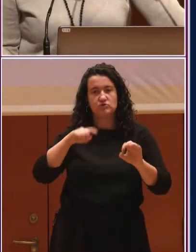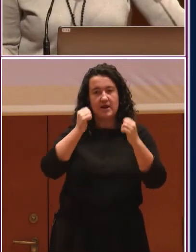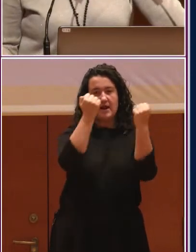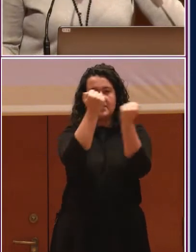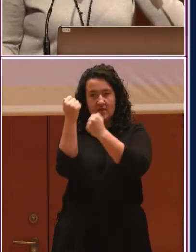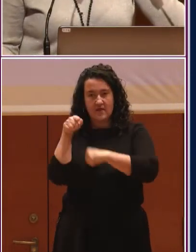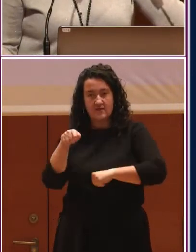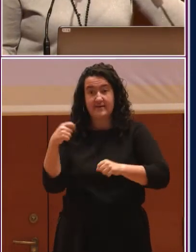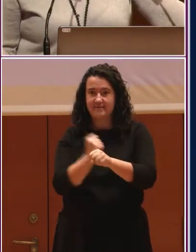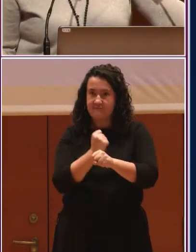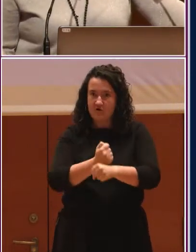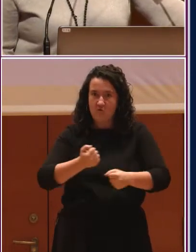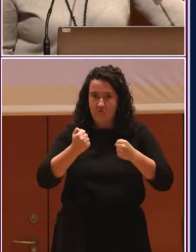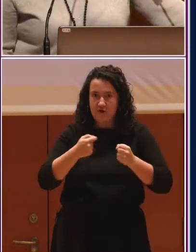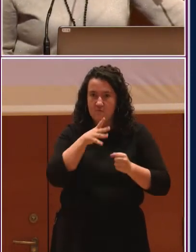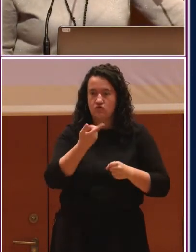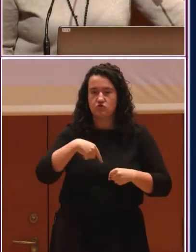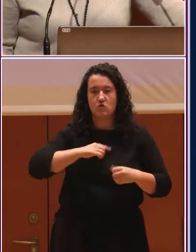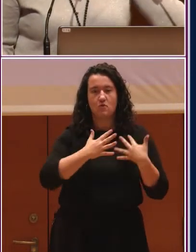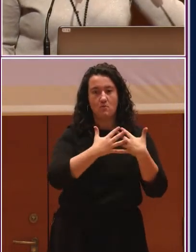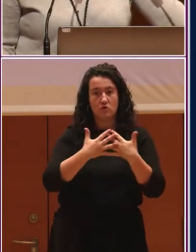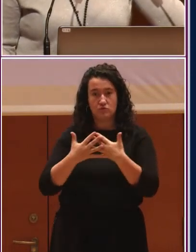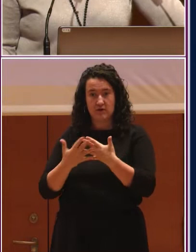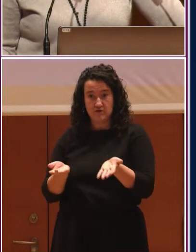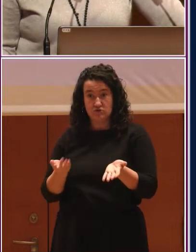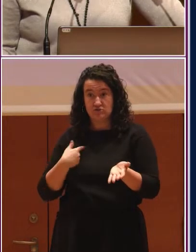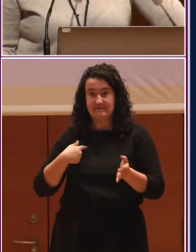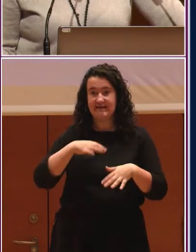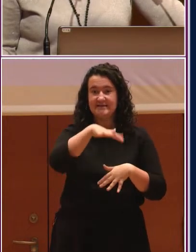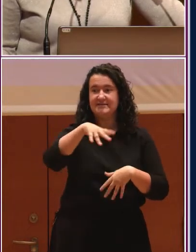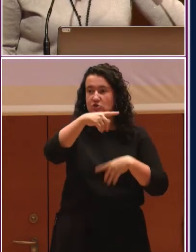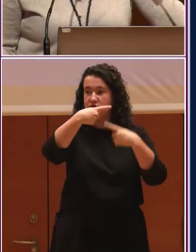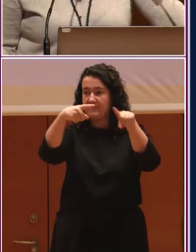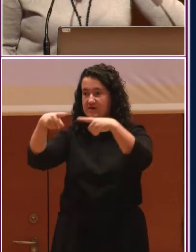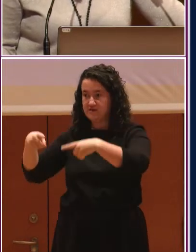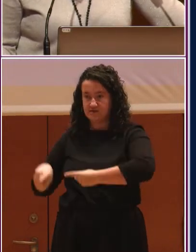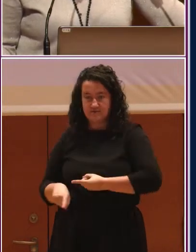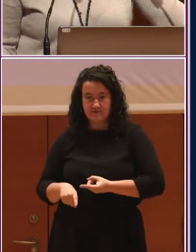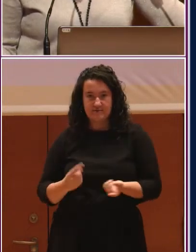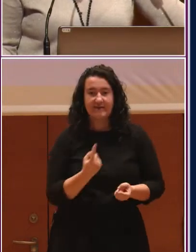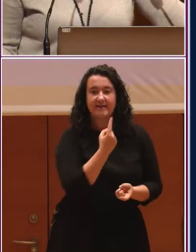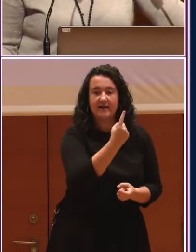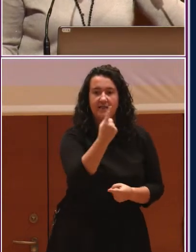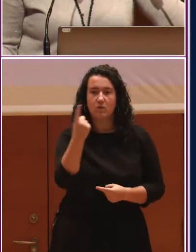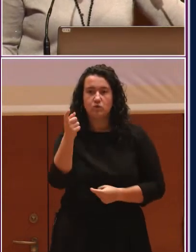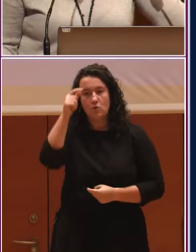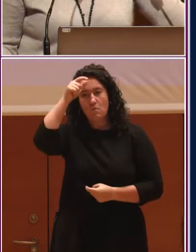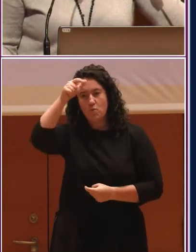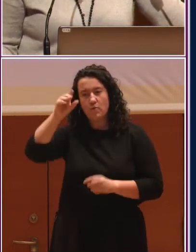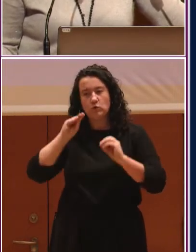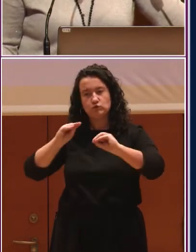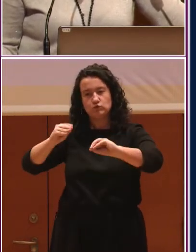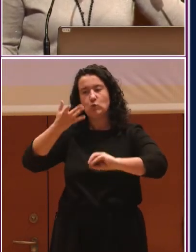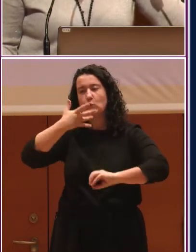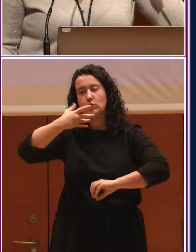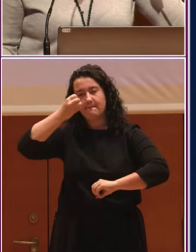Mungia o de Álava no es lo mismo son situaciones distintas y en este caso también creo que nuestra institución trabaja muchísimo en este sentido